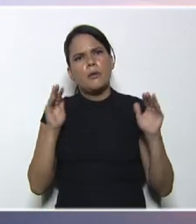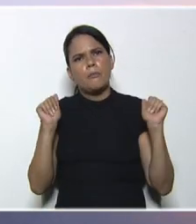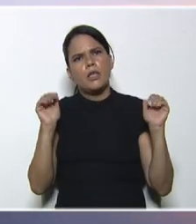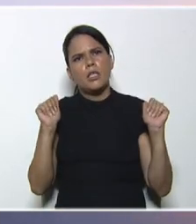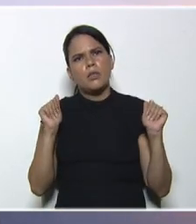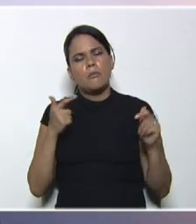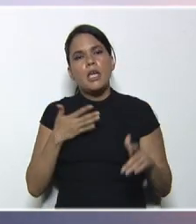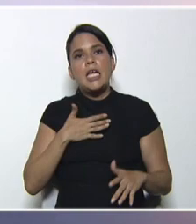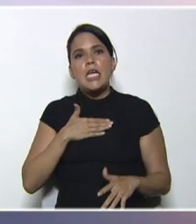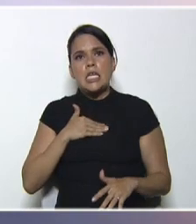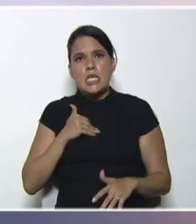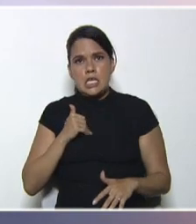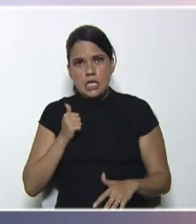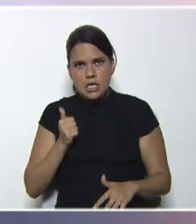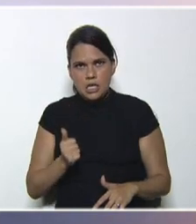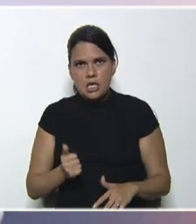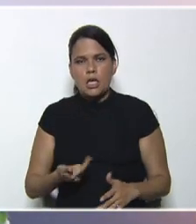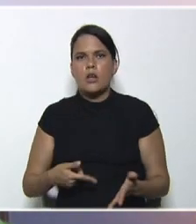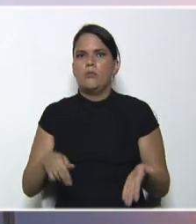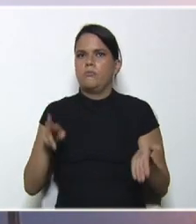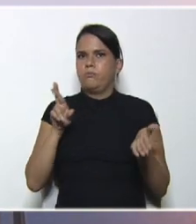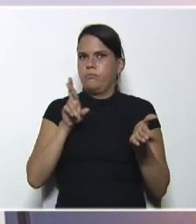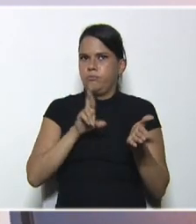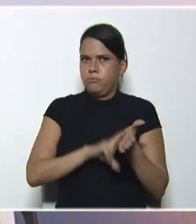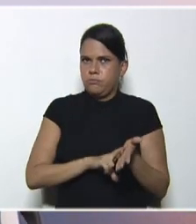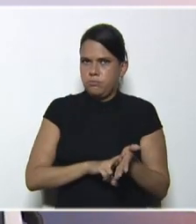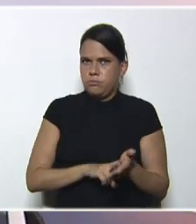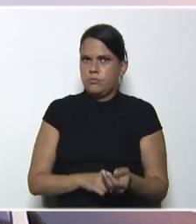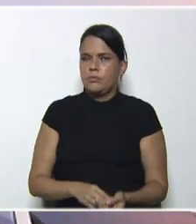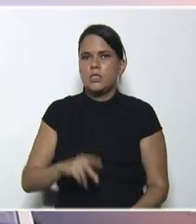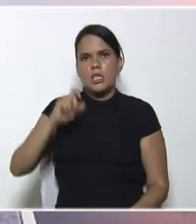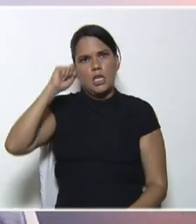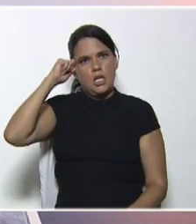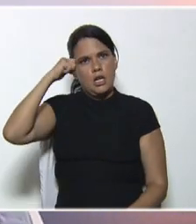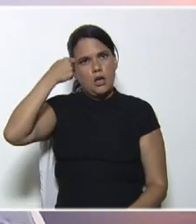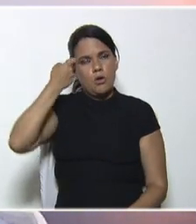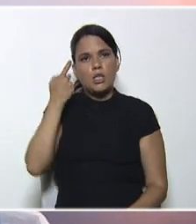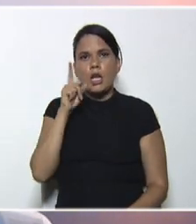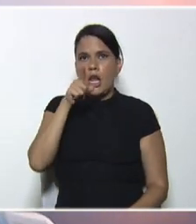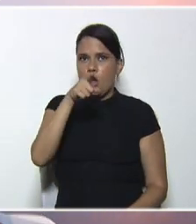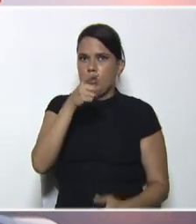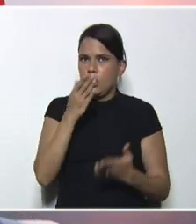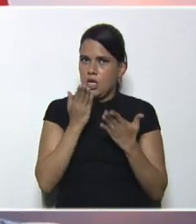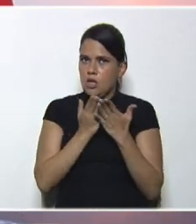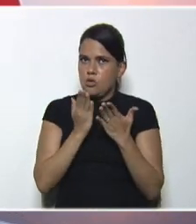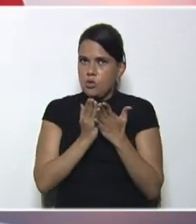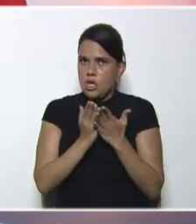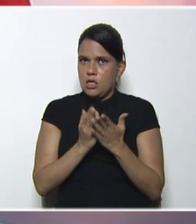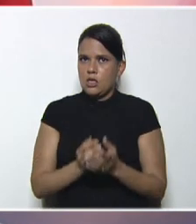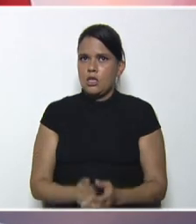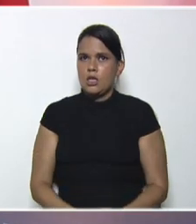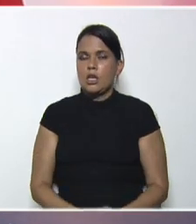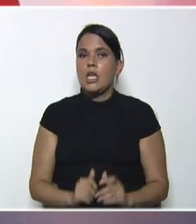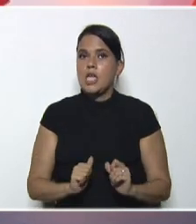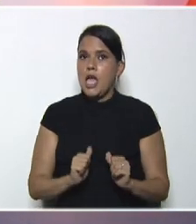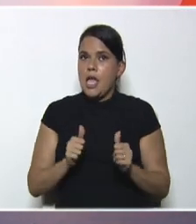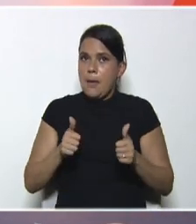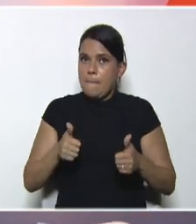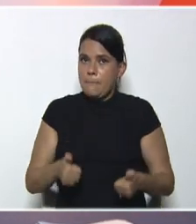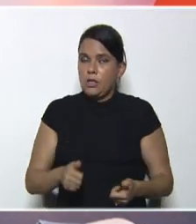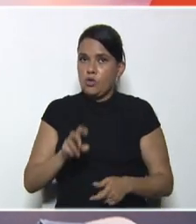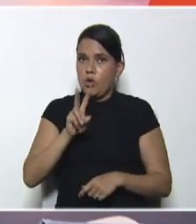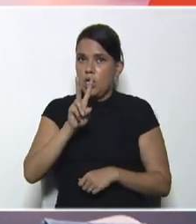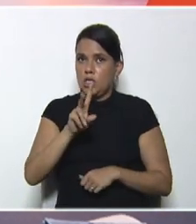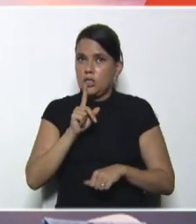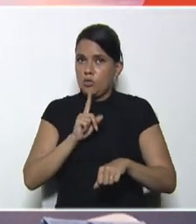quiero volver a repetir y recordarles a ustedes estudiantes que ya comenzó el